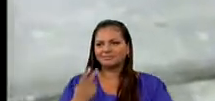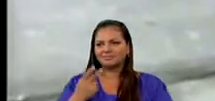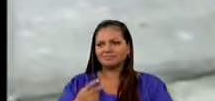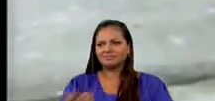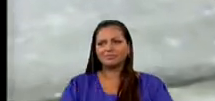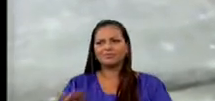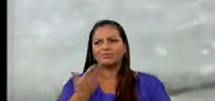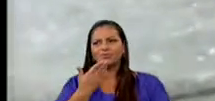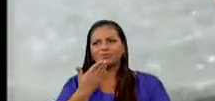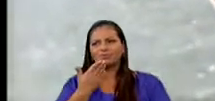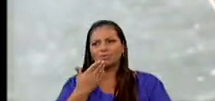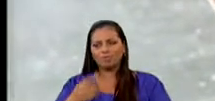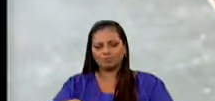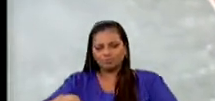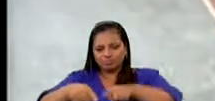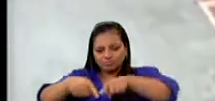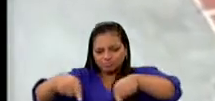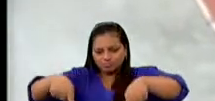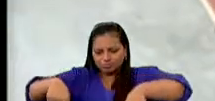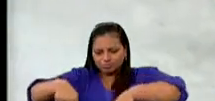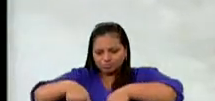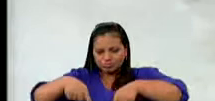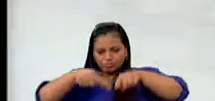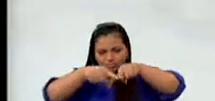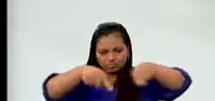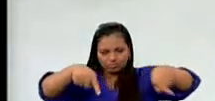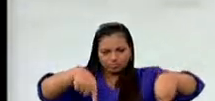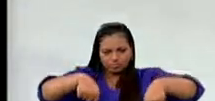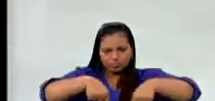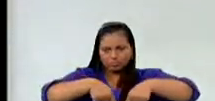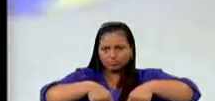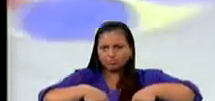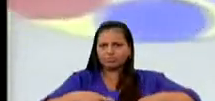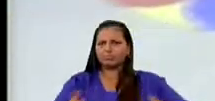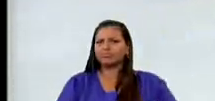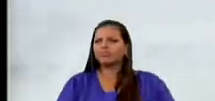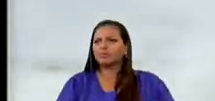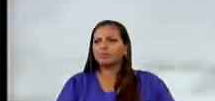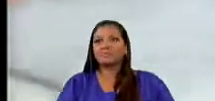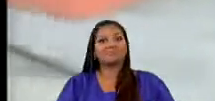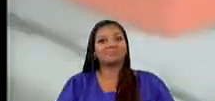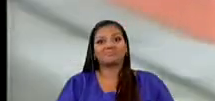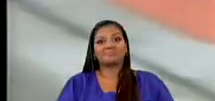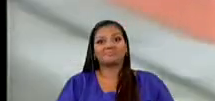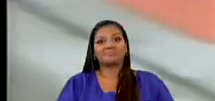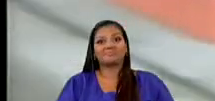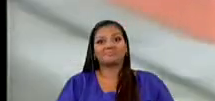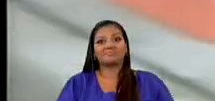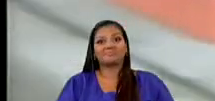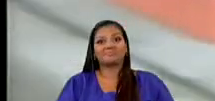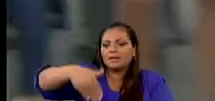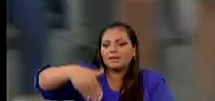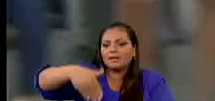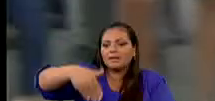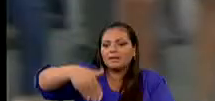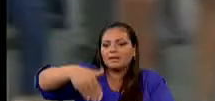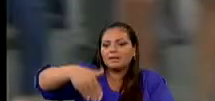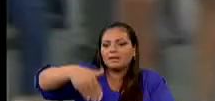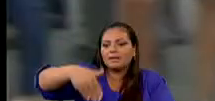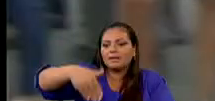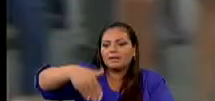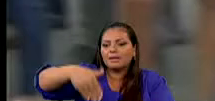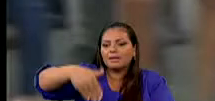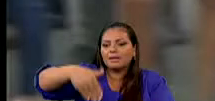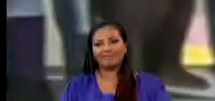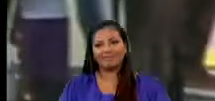pero realmente pintaron y simula baldosa. Y así sucesivamente, a lo largo de la cuadra, hicieron muchas obras y la adornaron